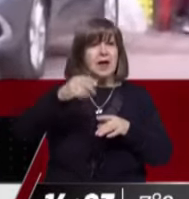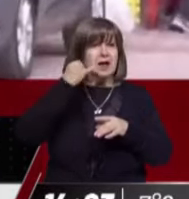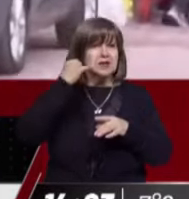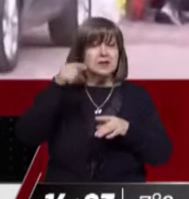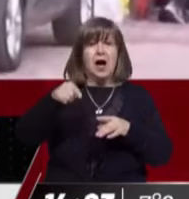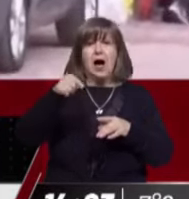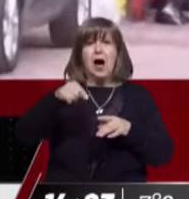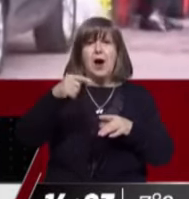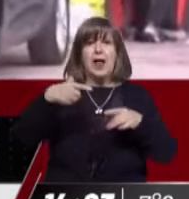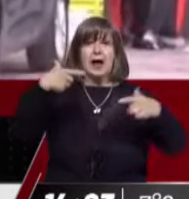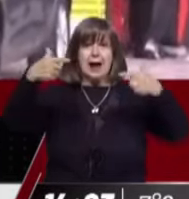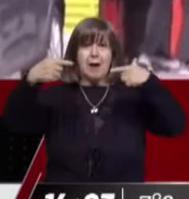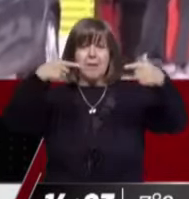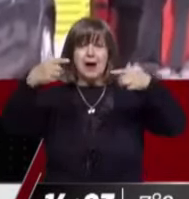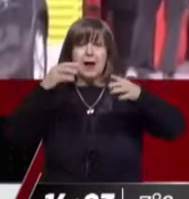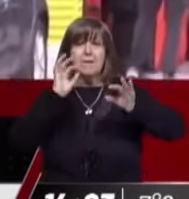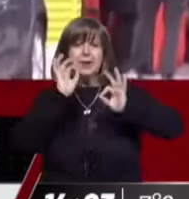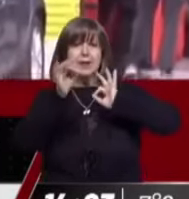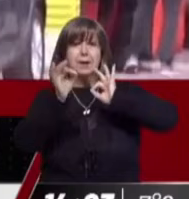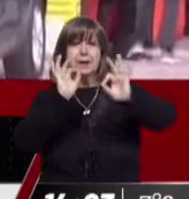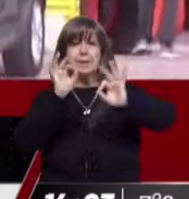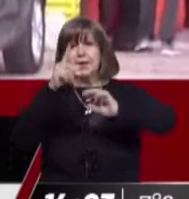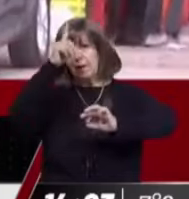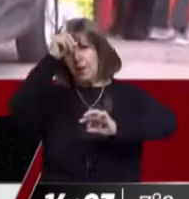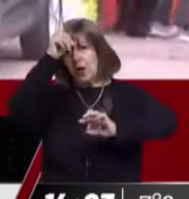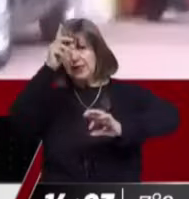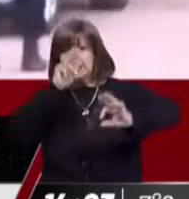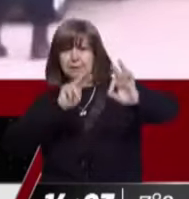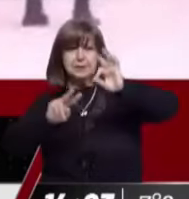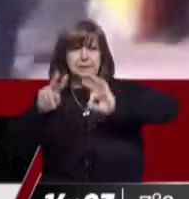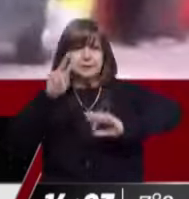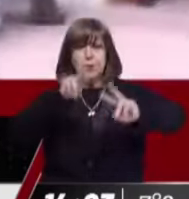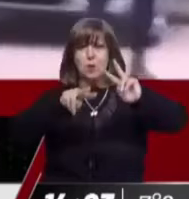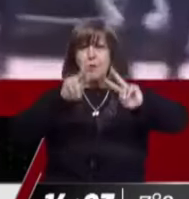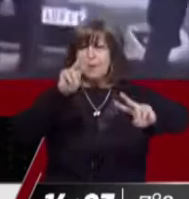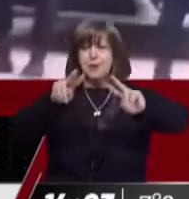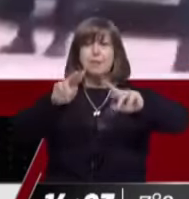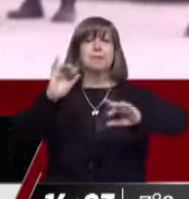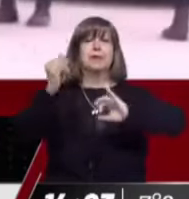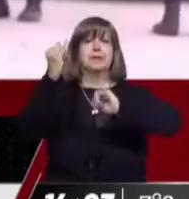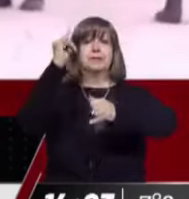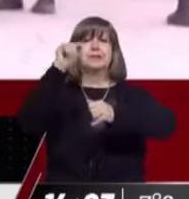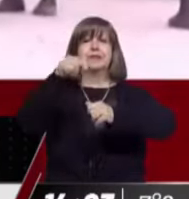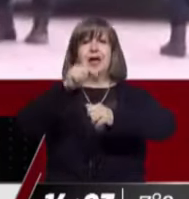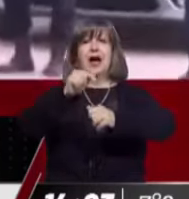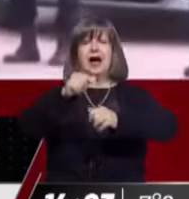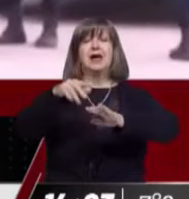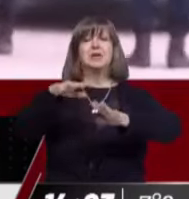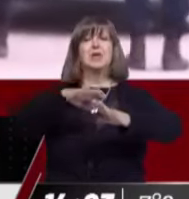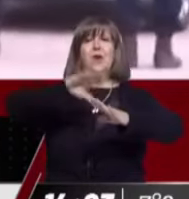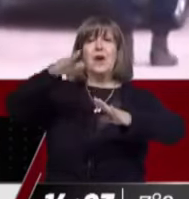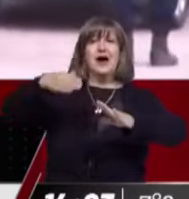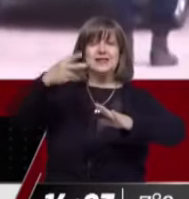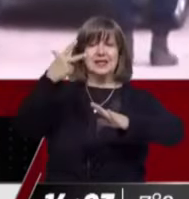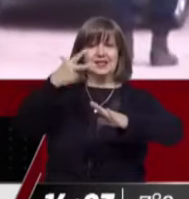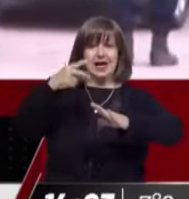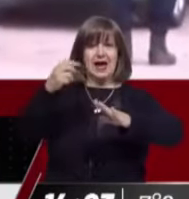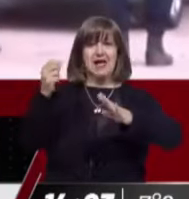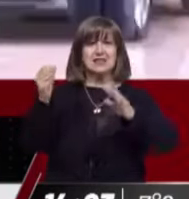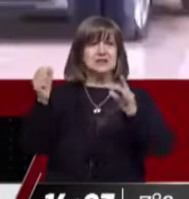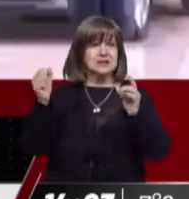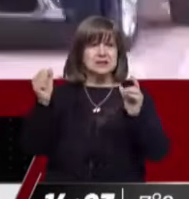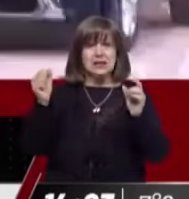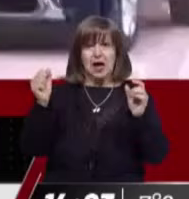través de una de las cámaras de seguridad ubicada acá en la zona del Castillito, en la base del Cerro Tres Marías, en donde se la ve